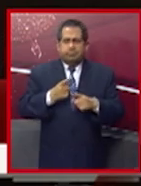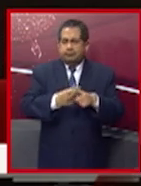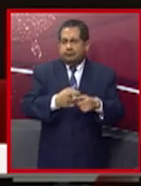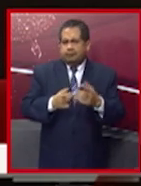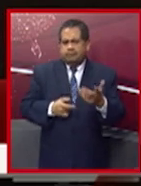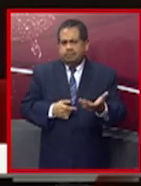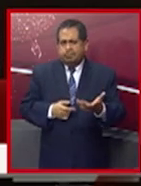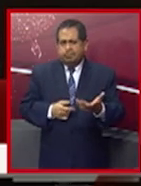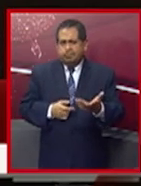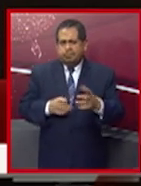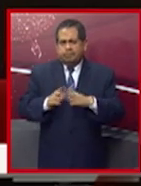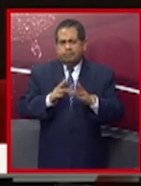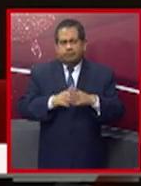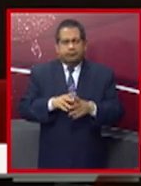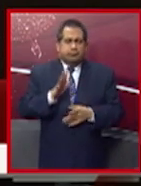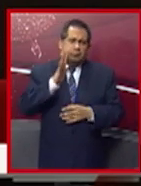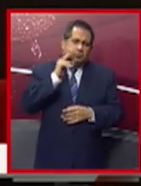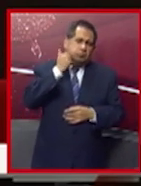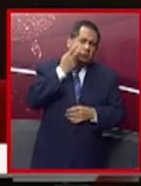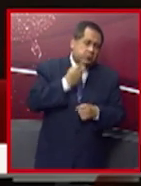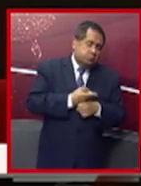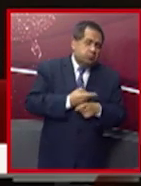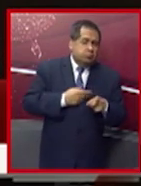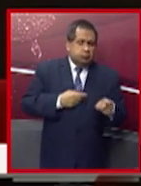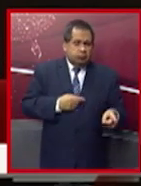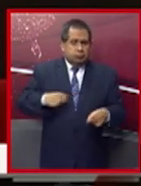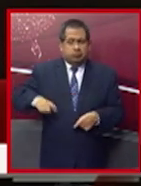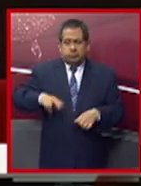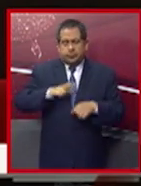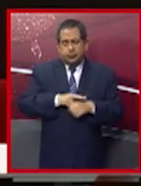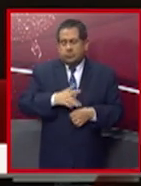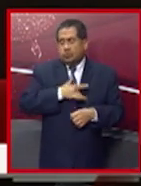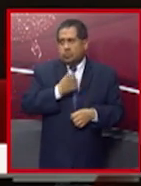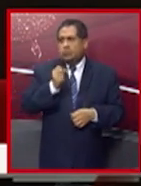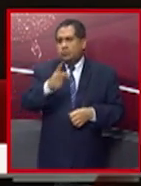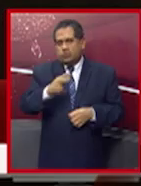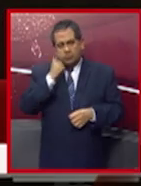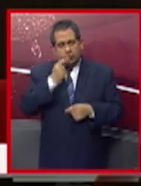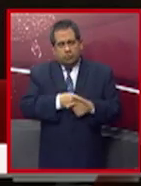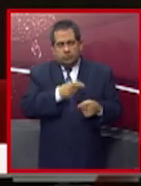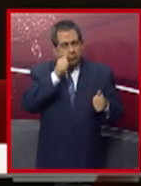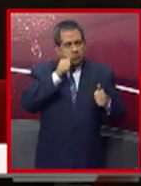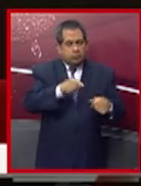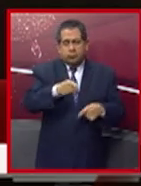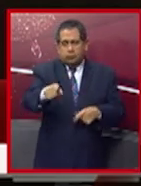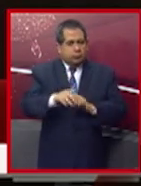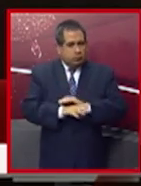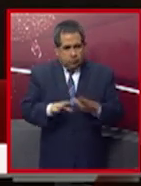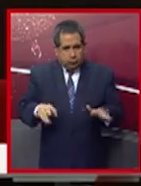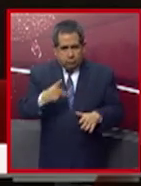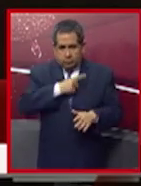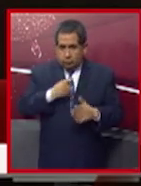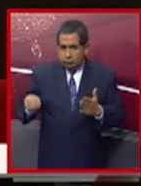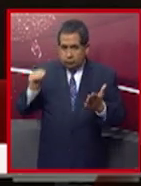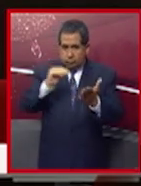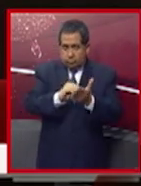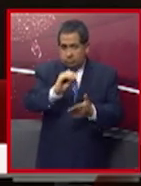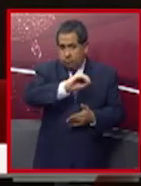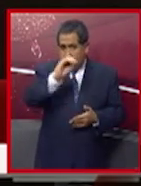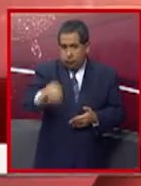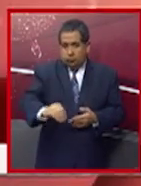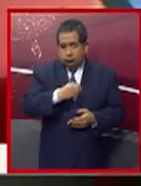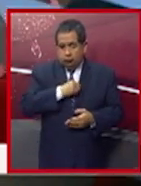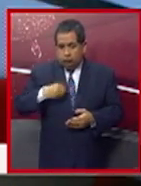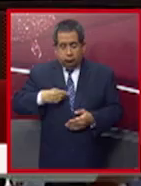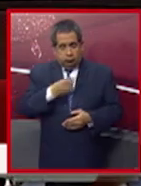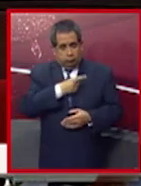por voluntad de los gobernadores que éstas se instalen, sino que sea una obligación de